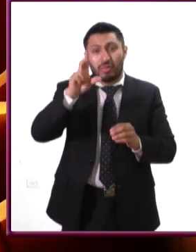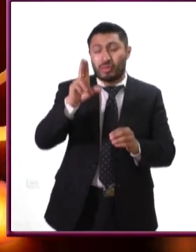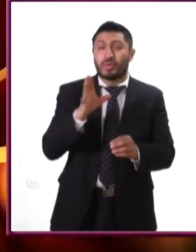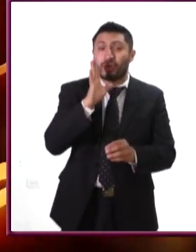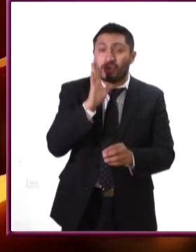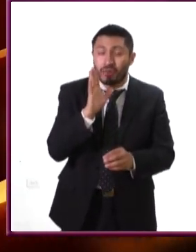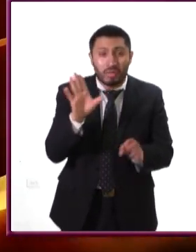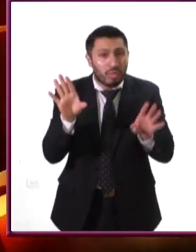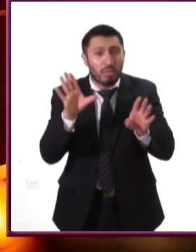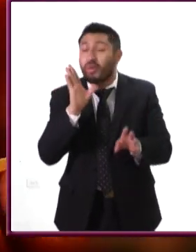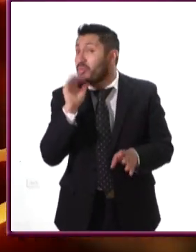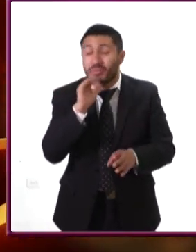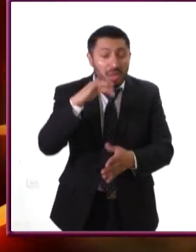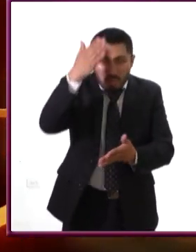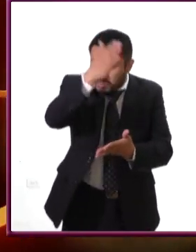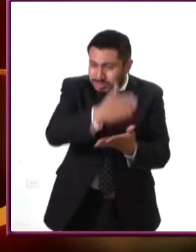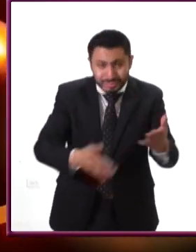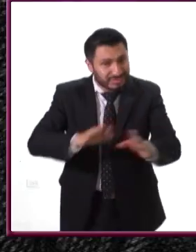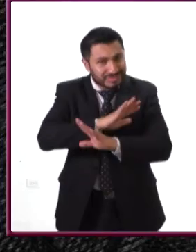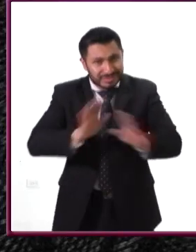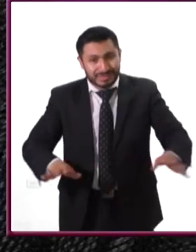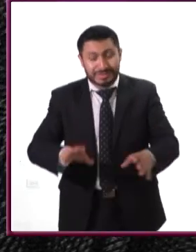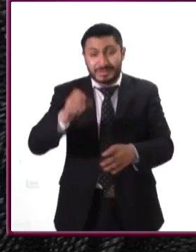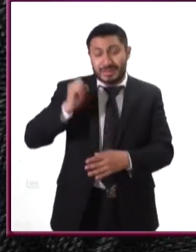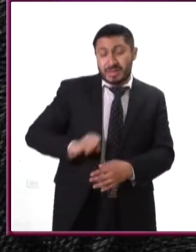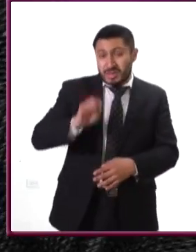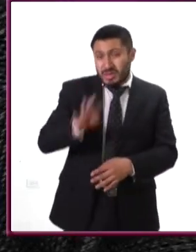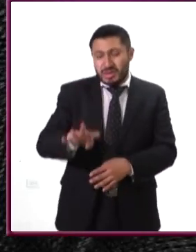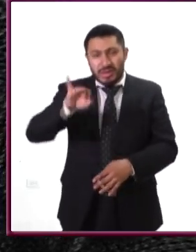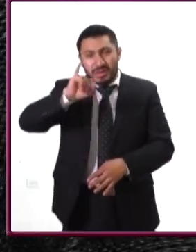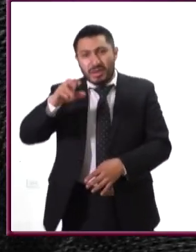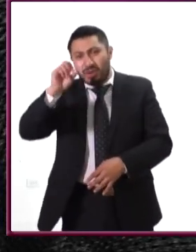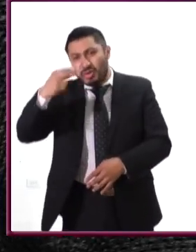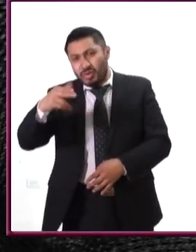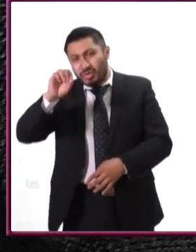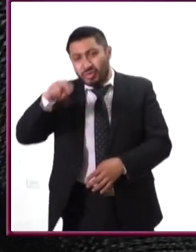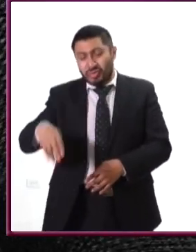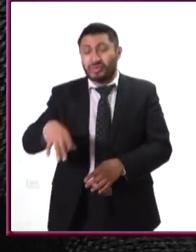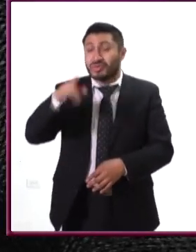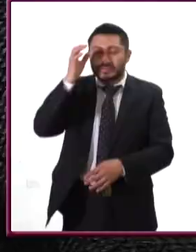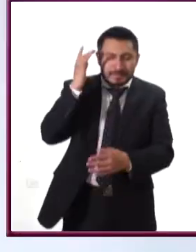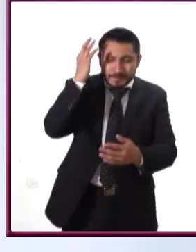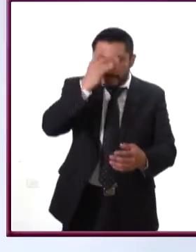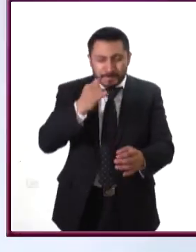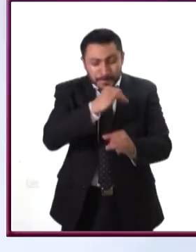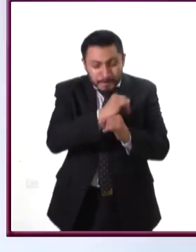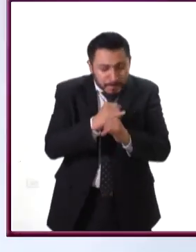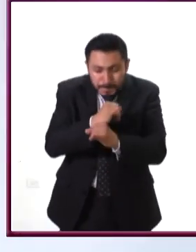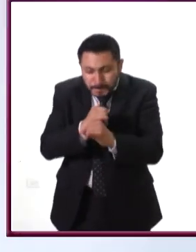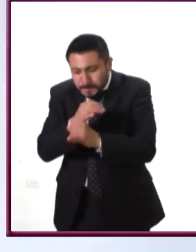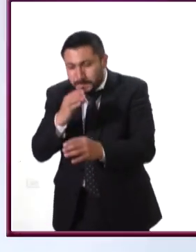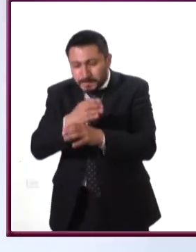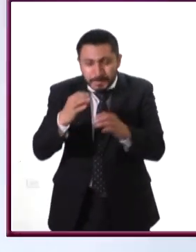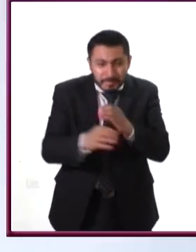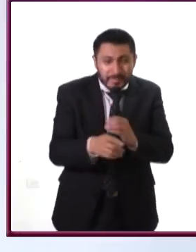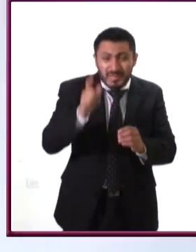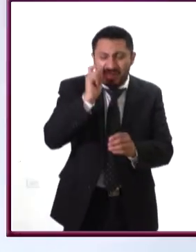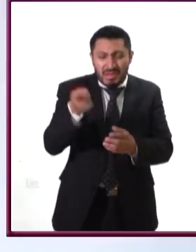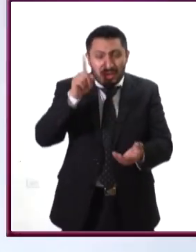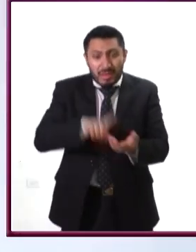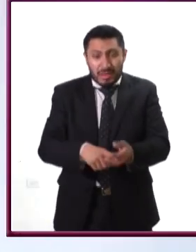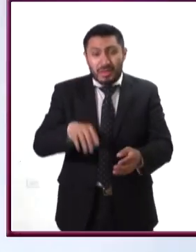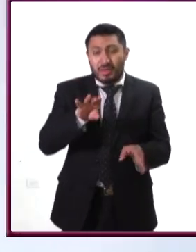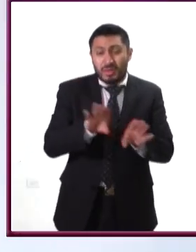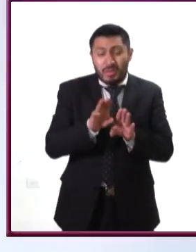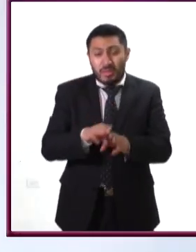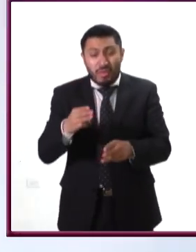Átomo significa indivisible. En el siglo XIX, John Dalton analizaba algunas sustancias para saber de qué estaban